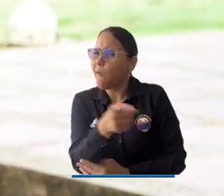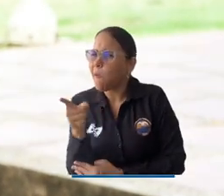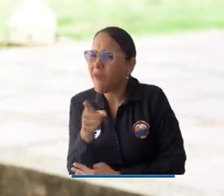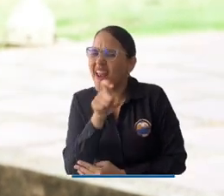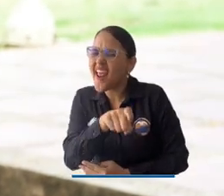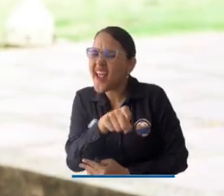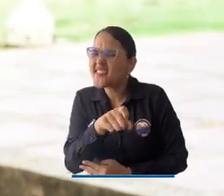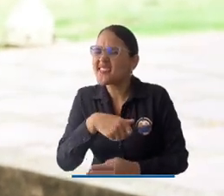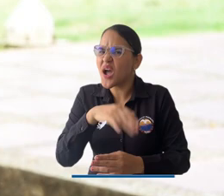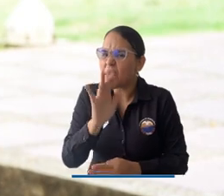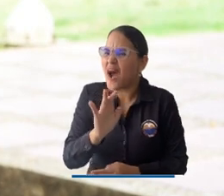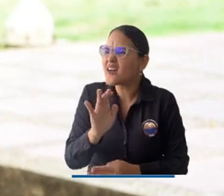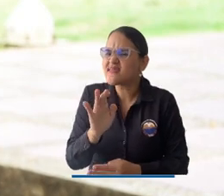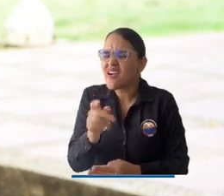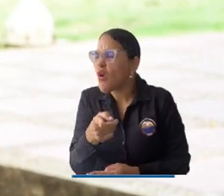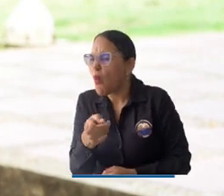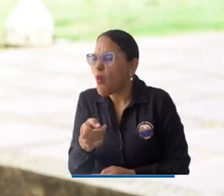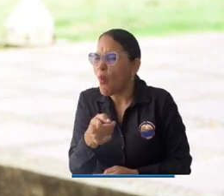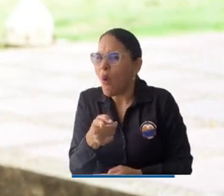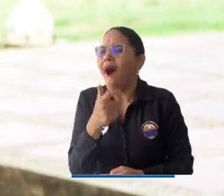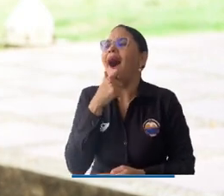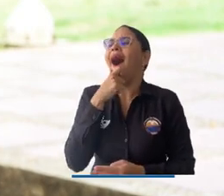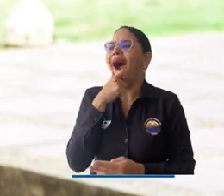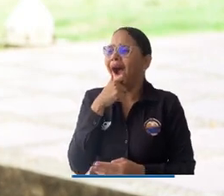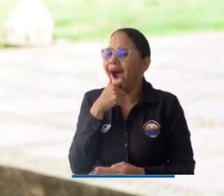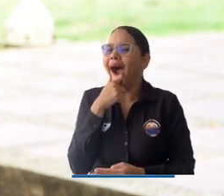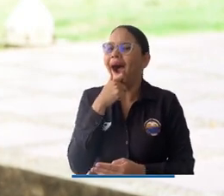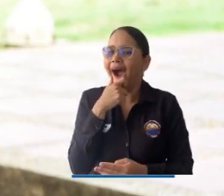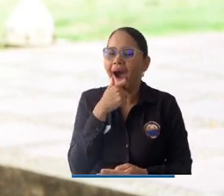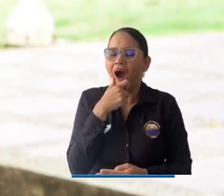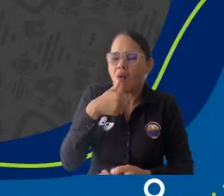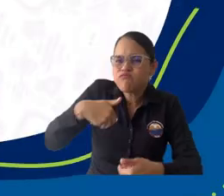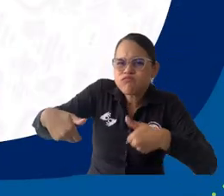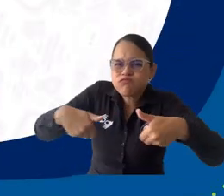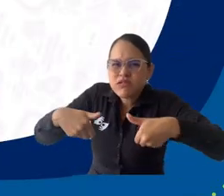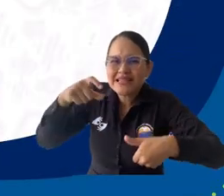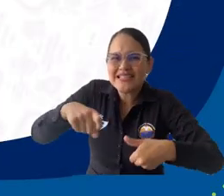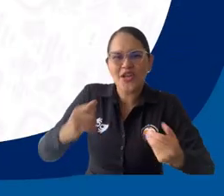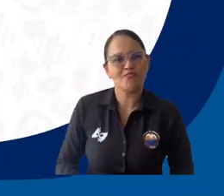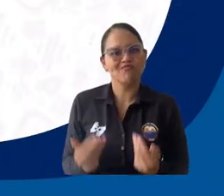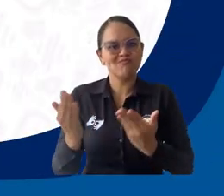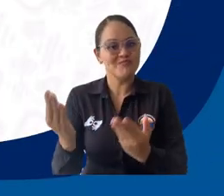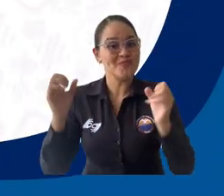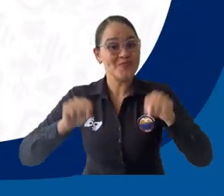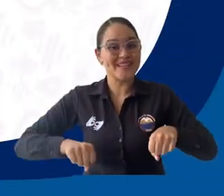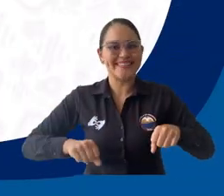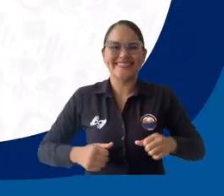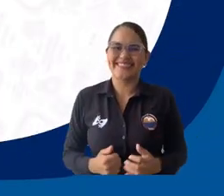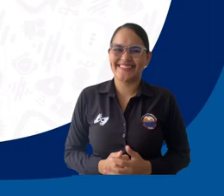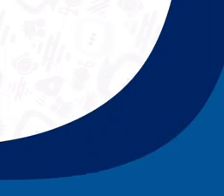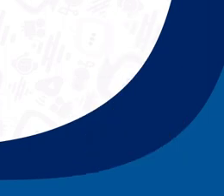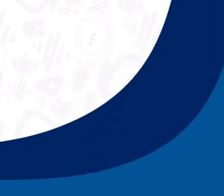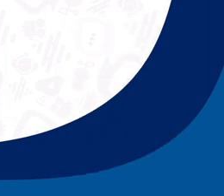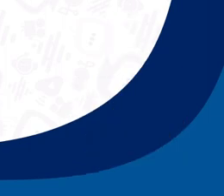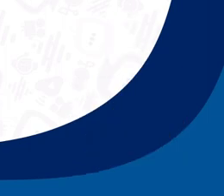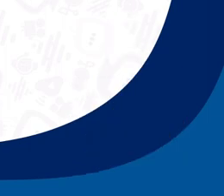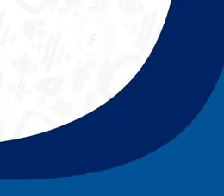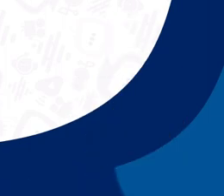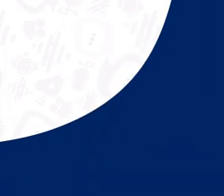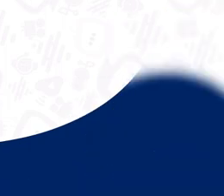de los clientes finales. Entonces, esto le permite a ellos generar capacidad empresarial aún más incluyente e innovadora.